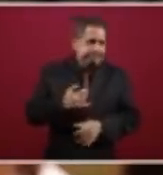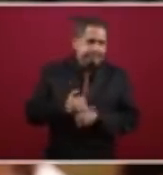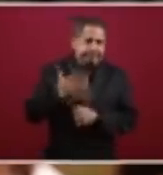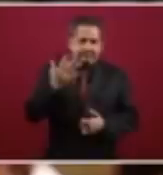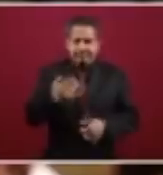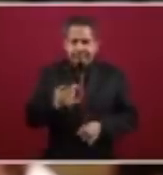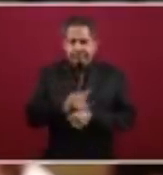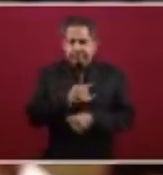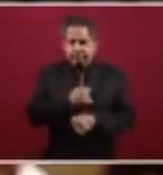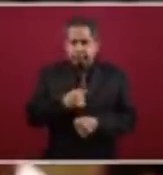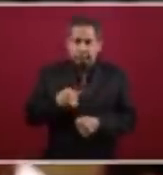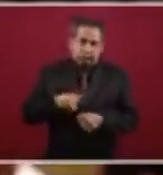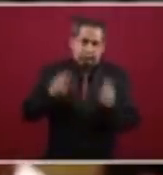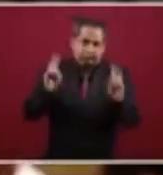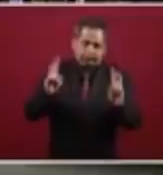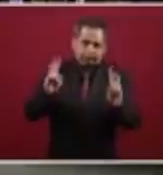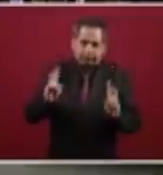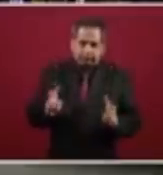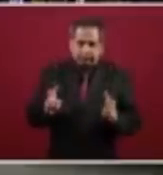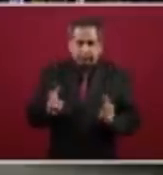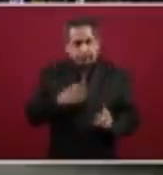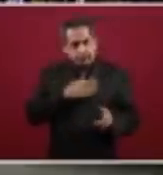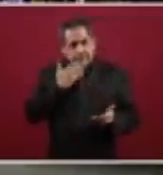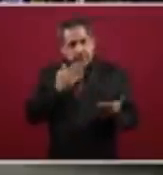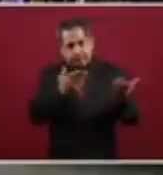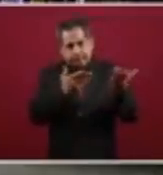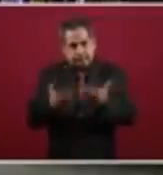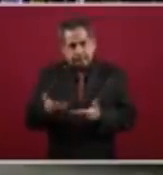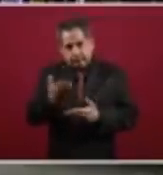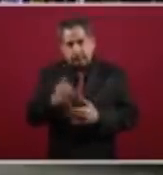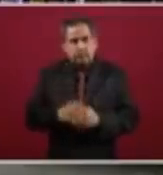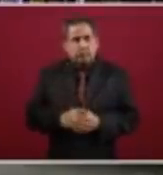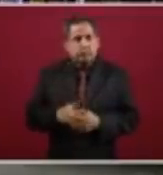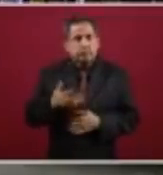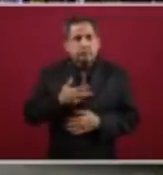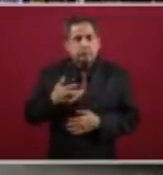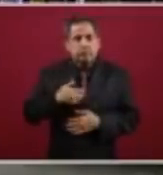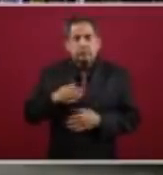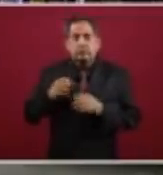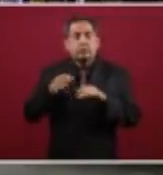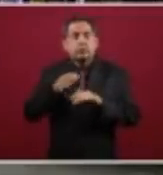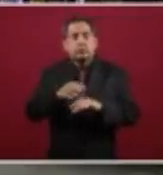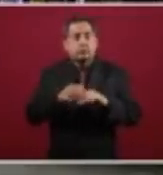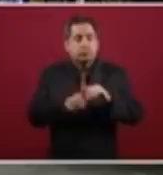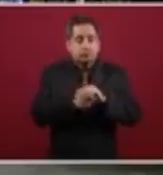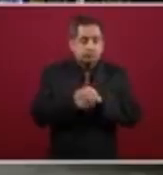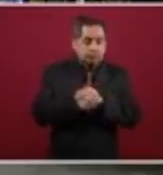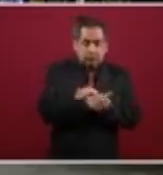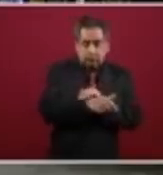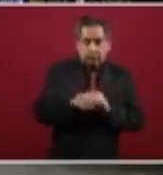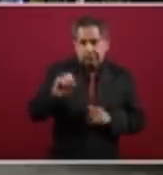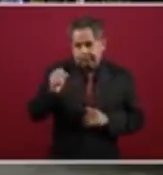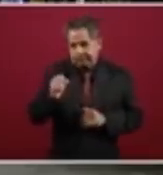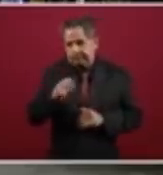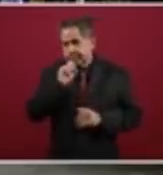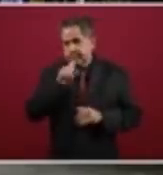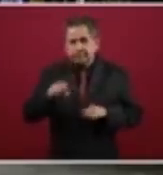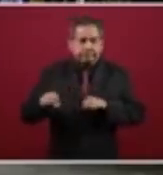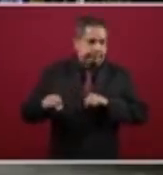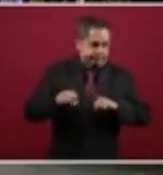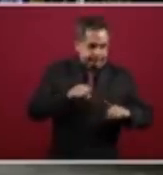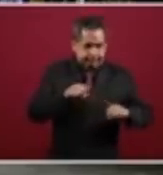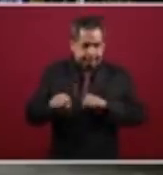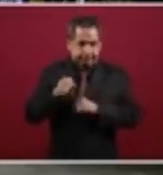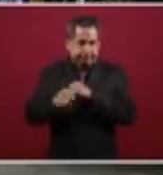Yo tenía dos temas, pero qué bueno que está usted aquí. Tenía lo del caso Ayotzinapa, que es septiembre, y el caso de los sismos